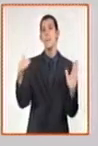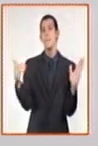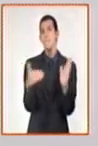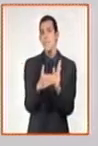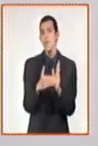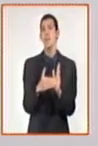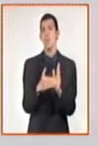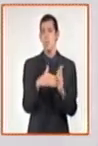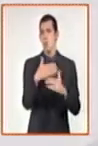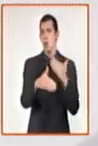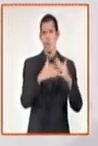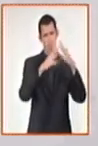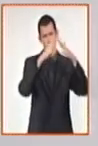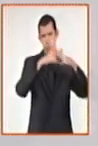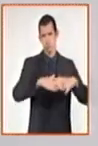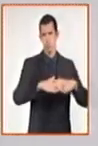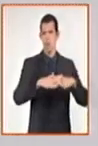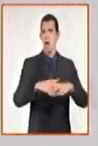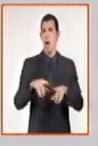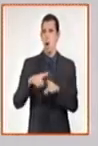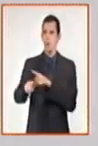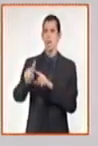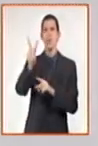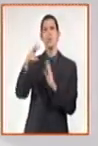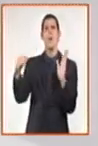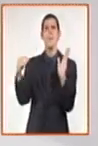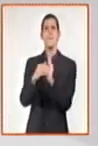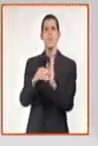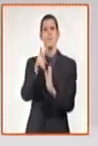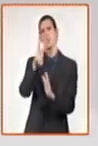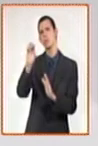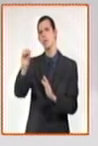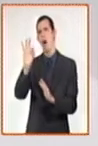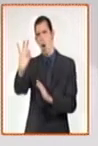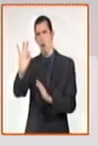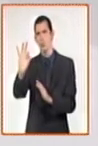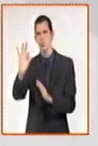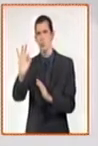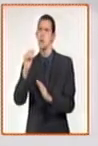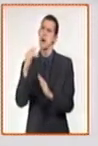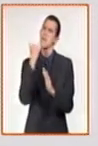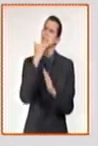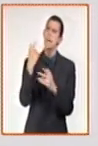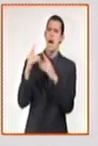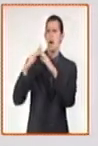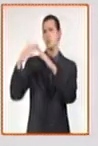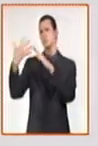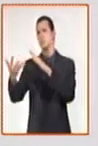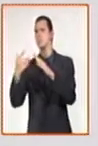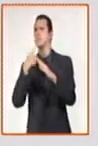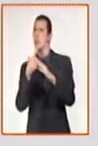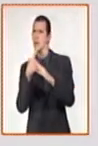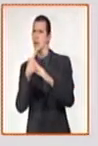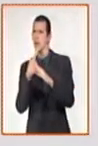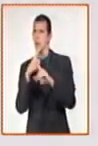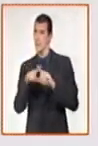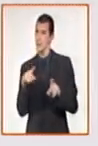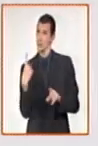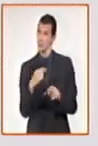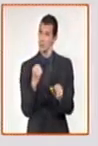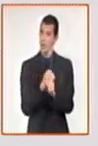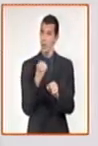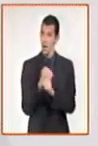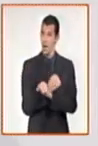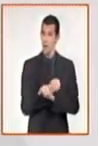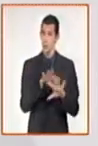fueron afectadas totalmente y 2.208 fueron afectadas de forma preliminar. Ya se ha estado trabajando con los compañeros también del Grupo